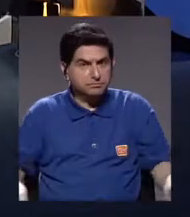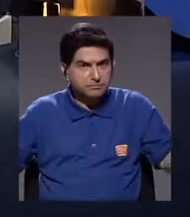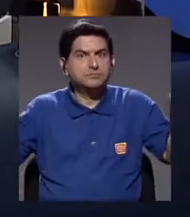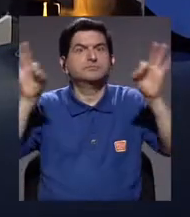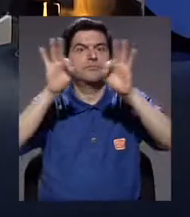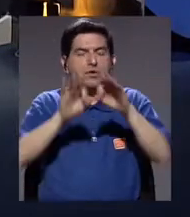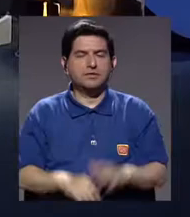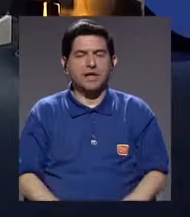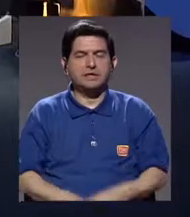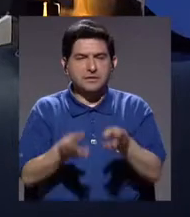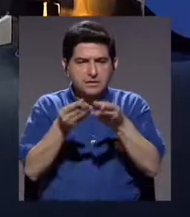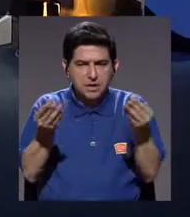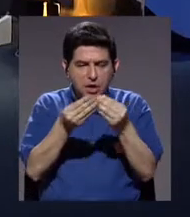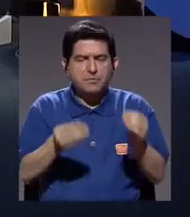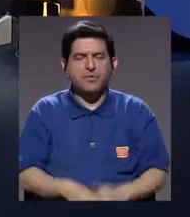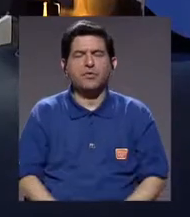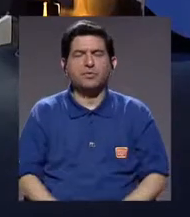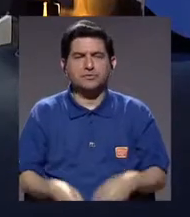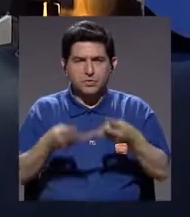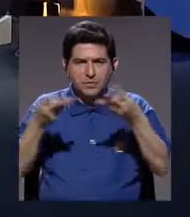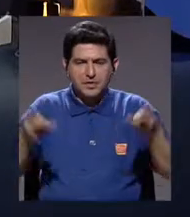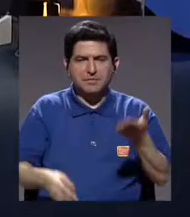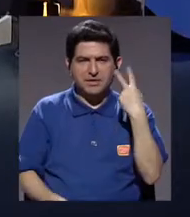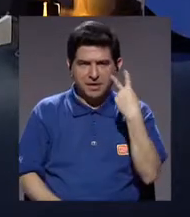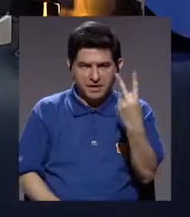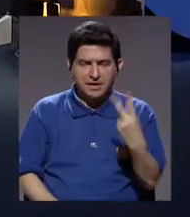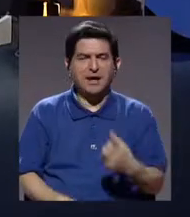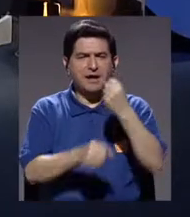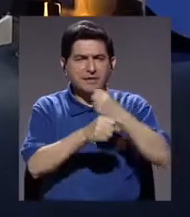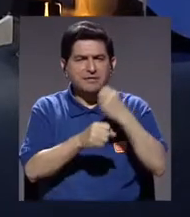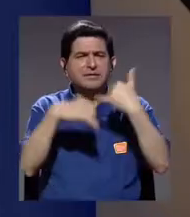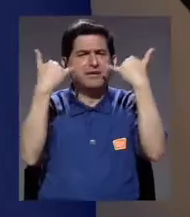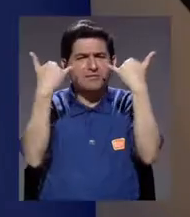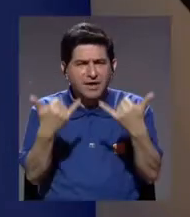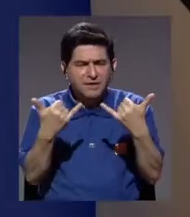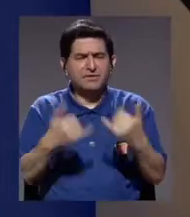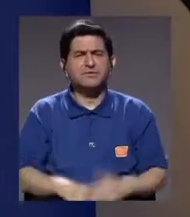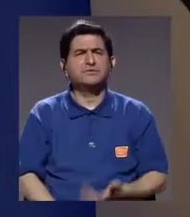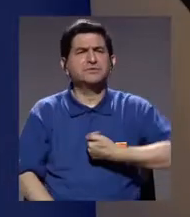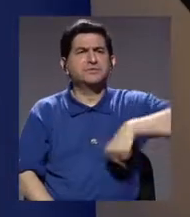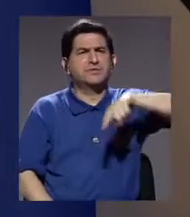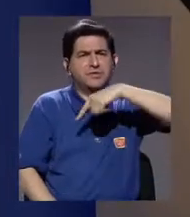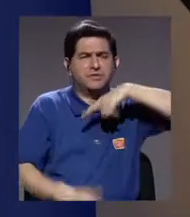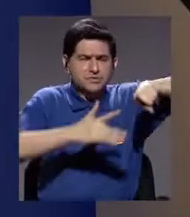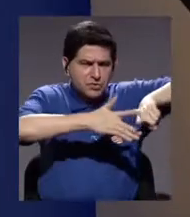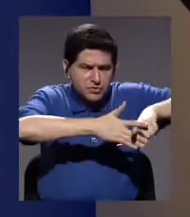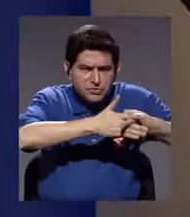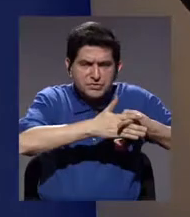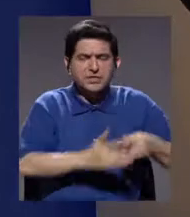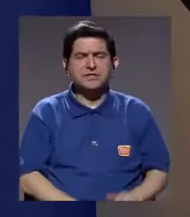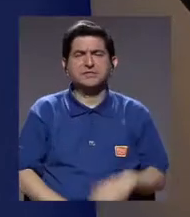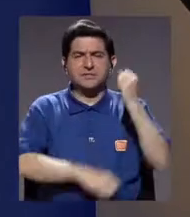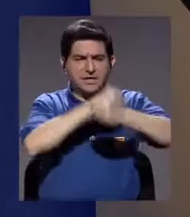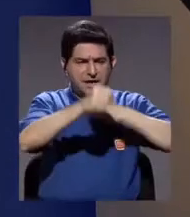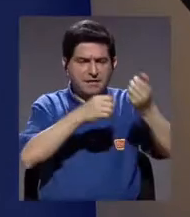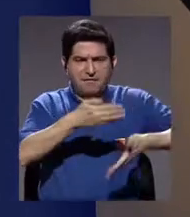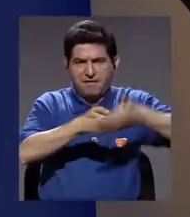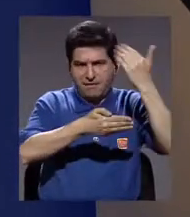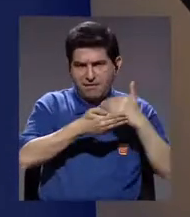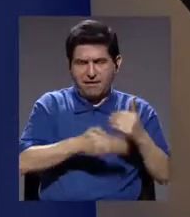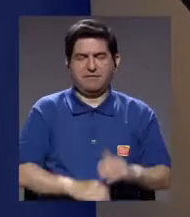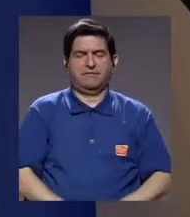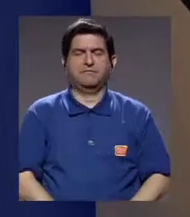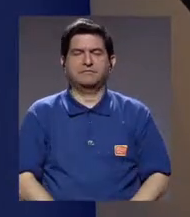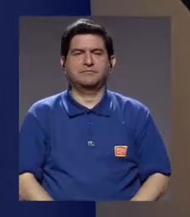importante desde la producción audiovisual, un trabajo que venimos realizando desde que iniciamos la gestión el año pasado, don